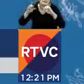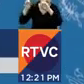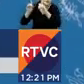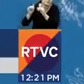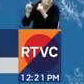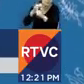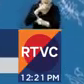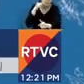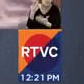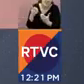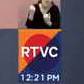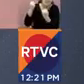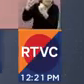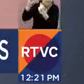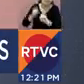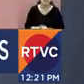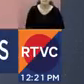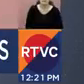Putin.